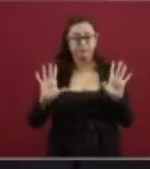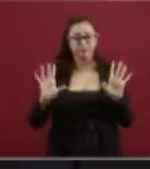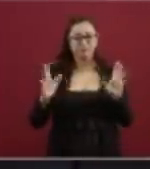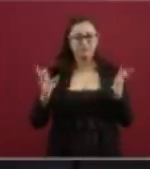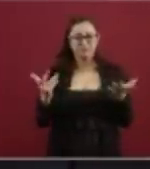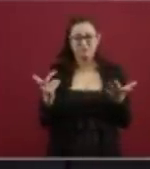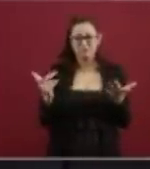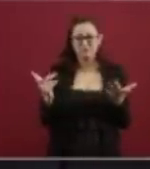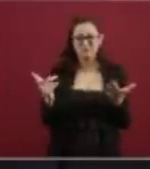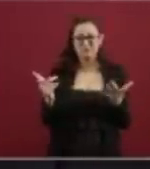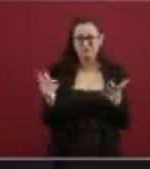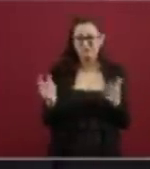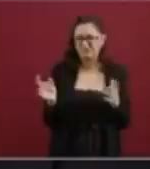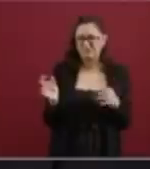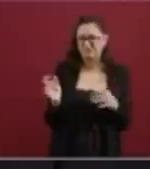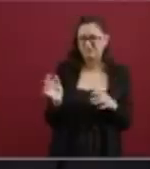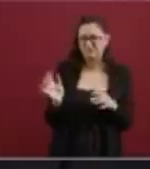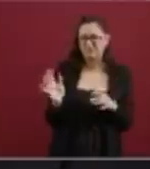gusto